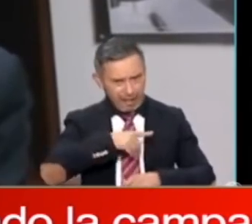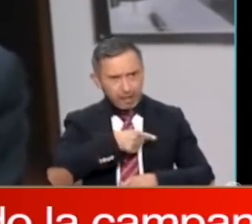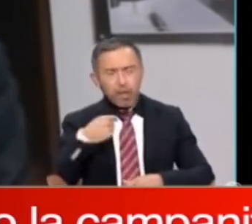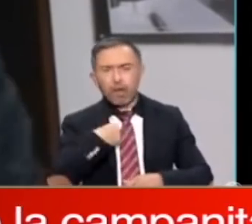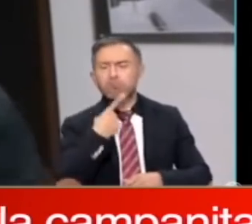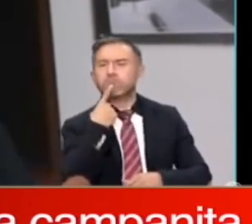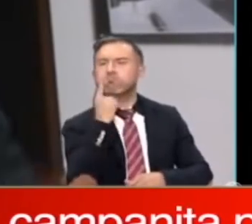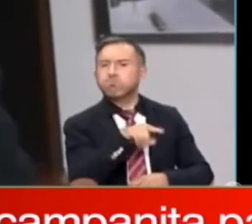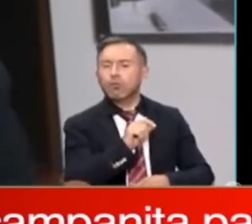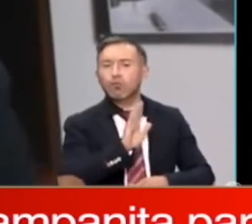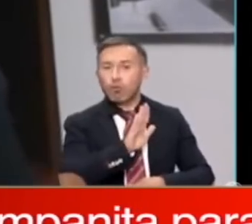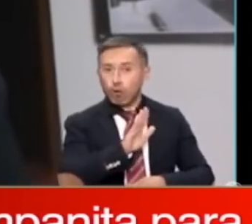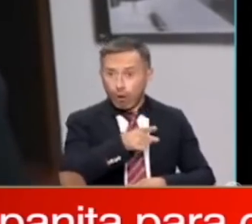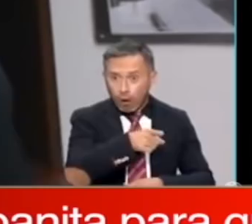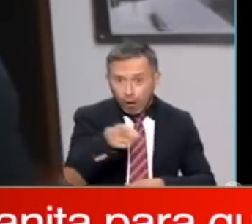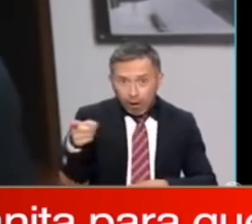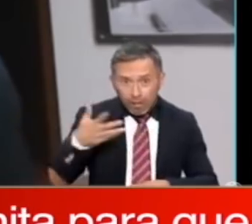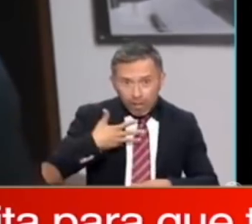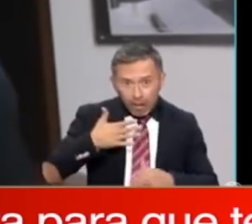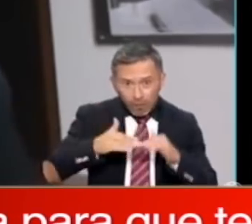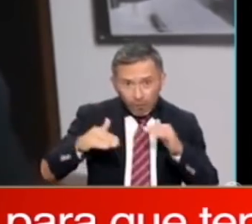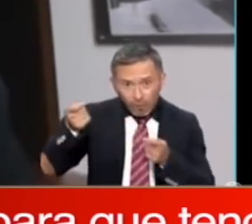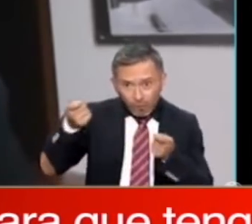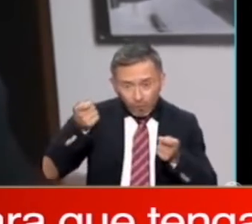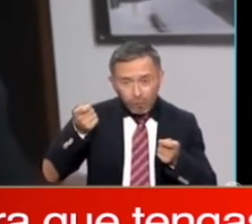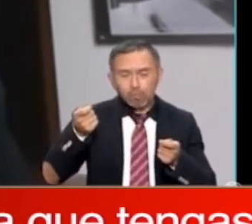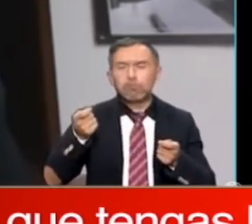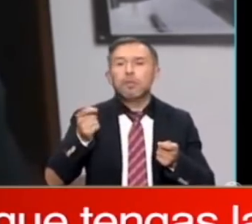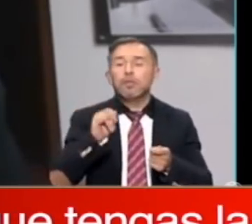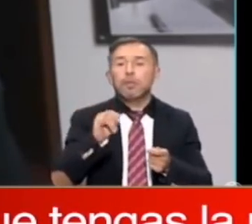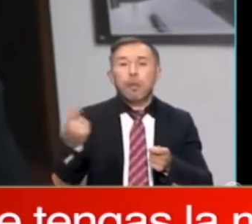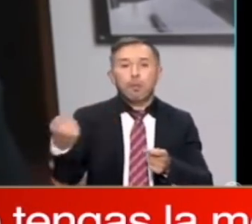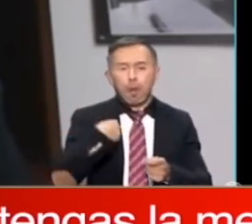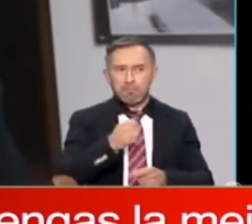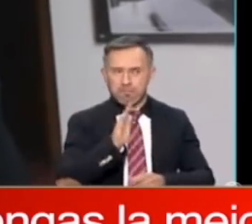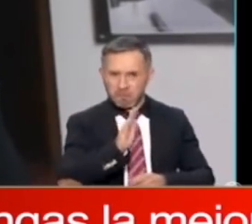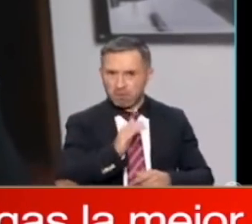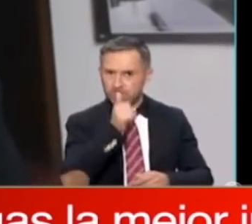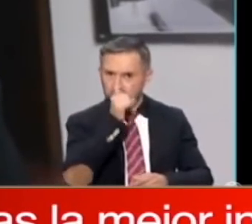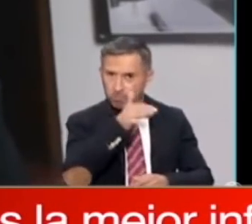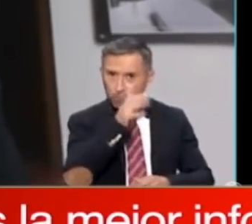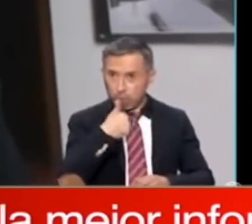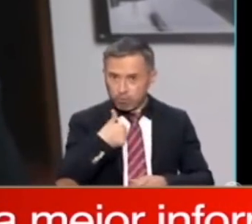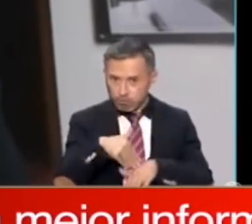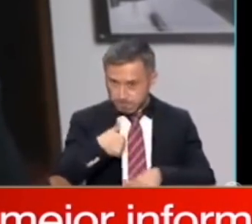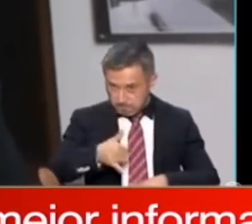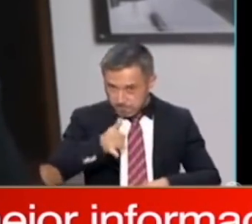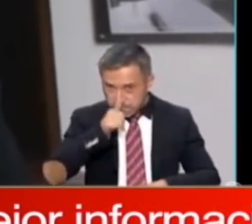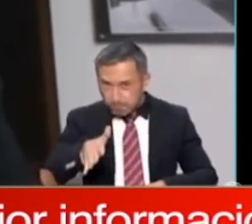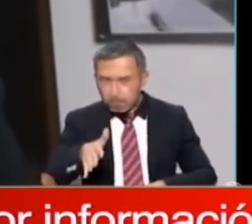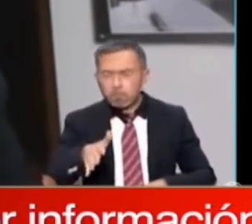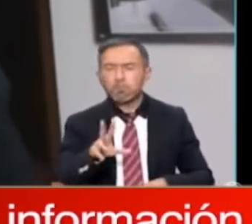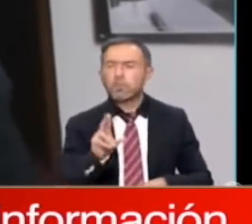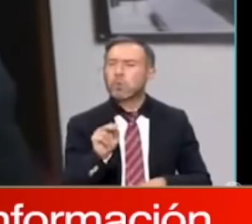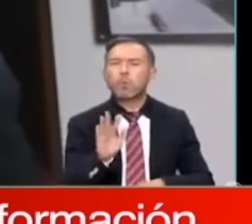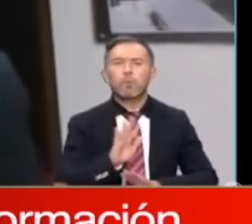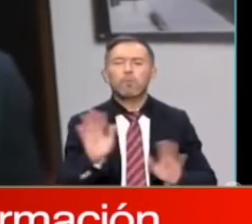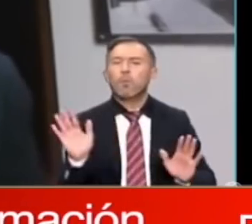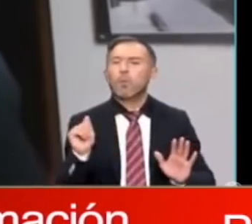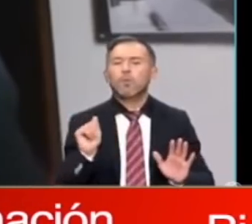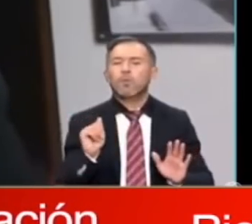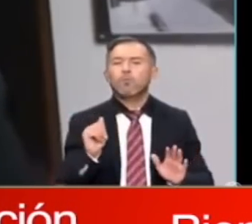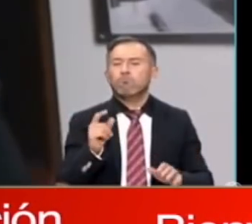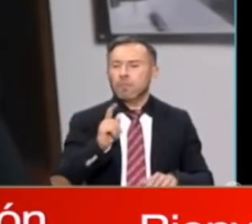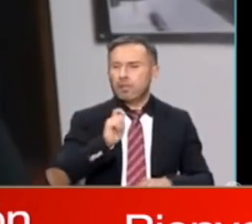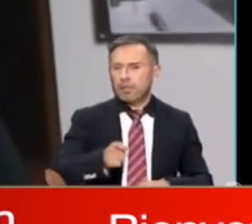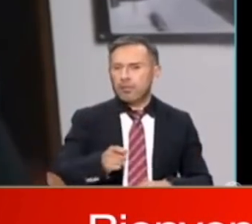las encabezan, les decimos que el INE no va a caer en las provocaciones que le hacen, porque no caeremos en la trampa de la profecía autocumplida de sostener que con